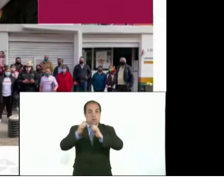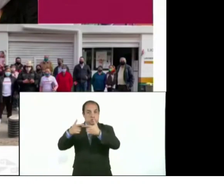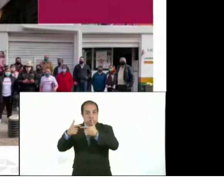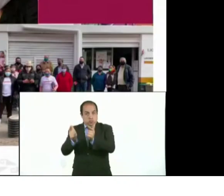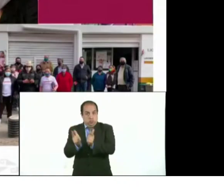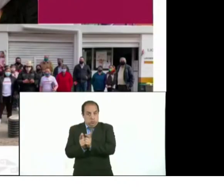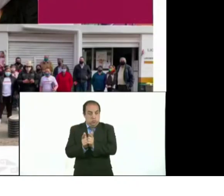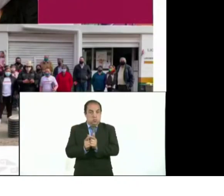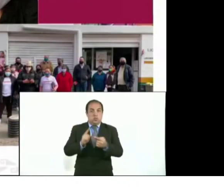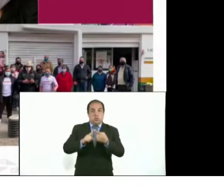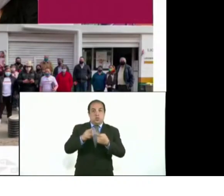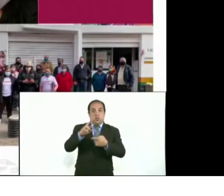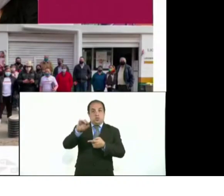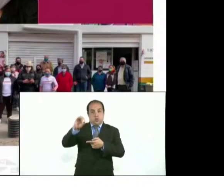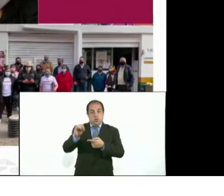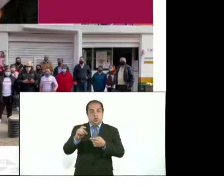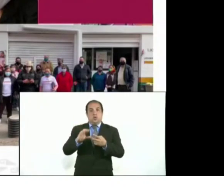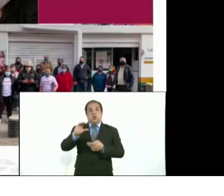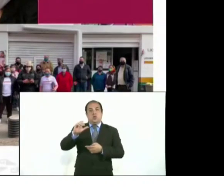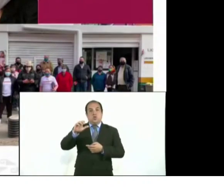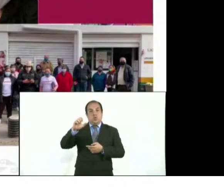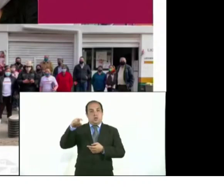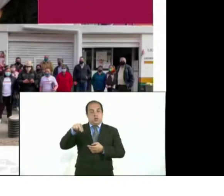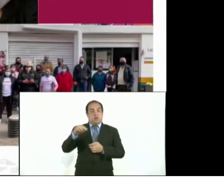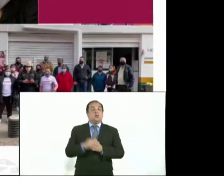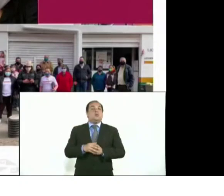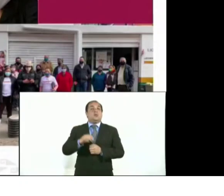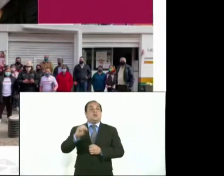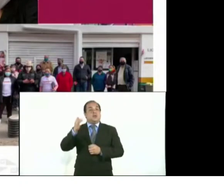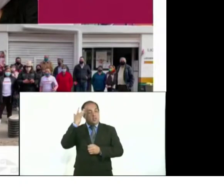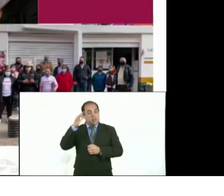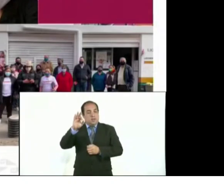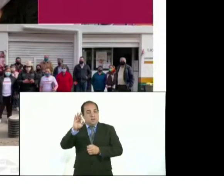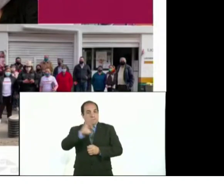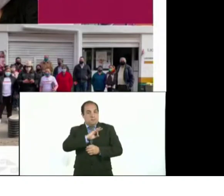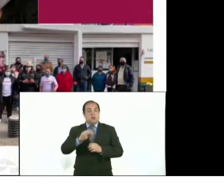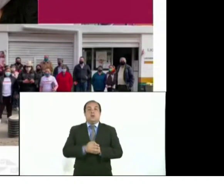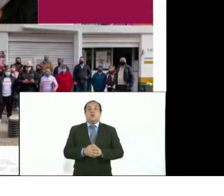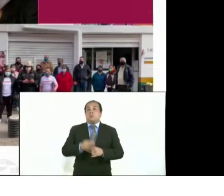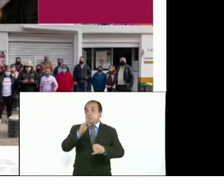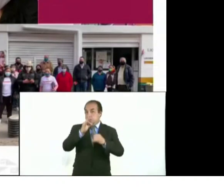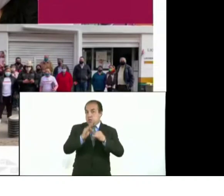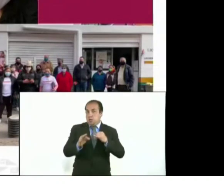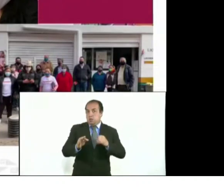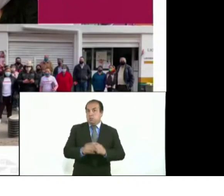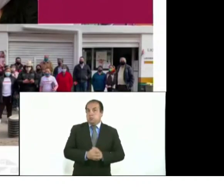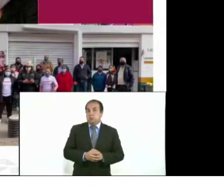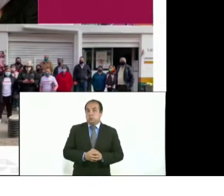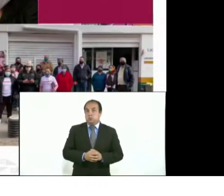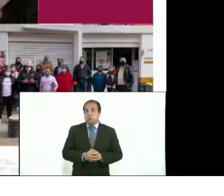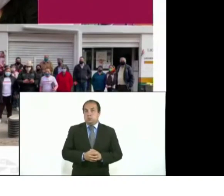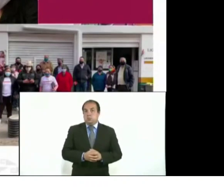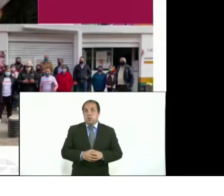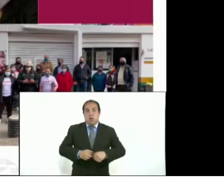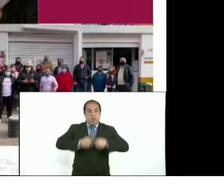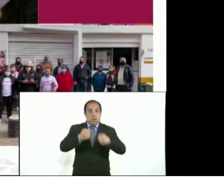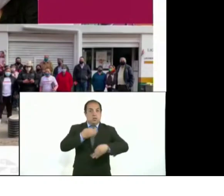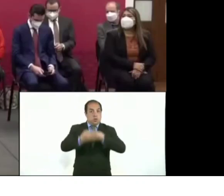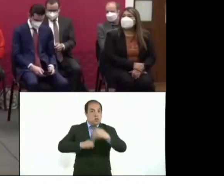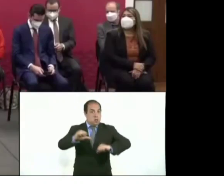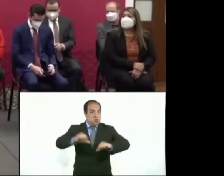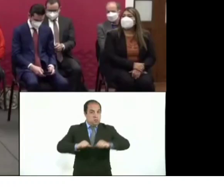Rosario, Culhuacán CTM y Santa Fe Belén. Para finalizar, con la seguridad de que todas las